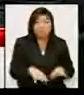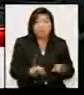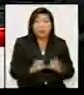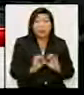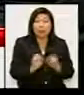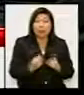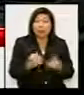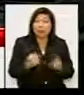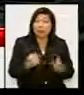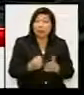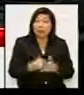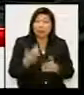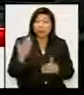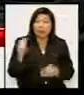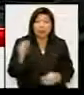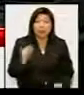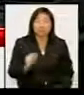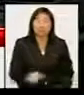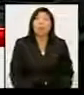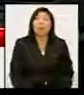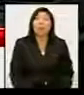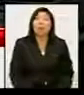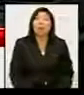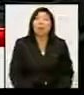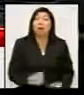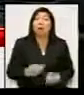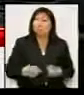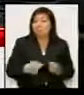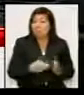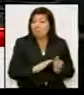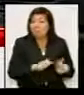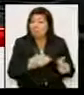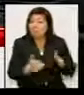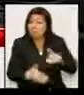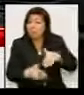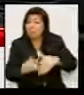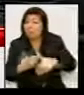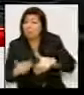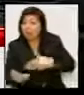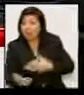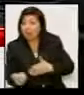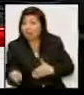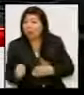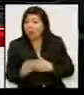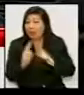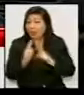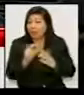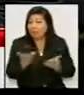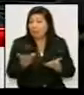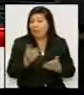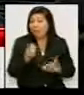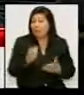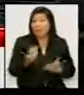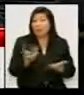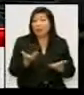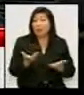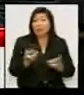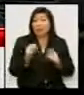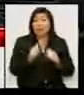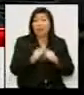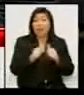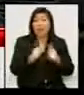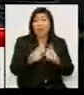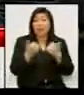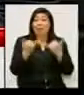habido un accidente hace muy poco, un despiste, se ha hecho un proceso de investigación, han resultado heridos personas, esa imagen que